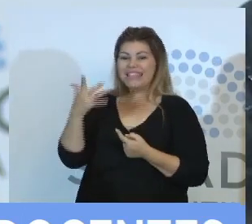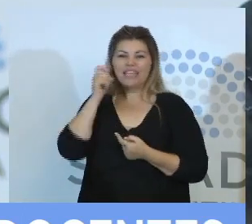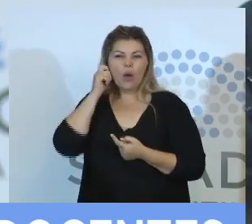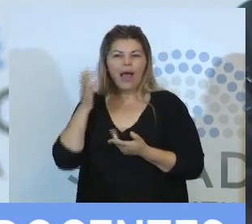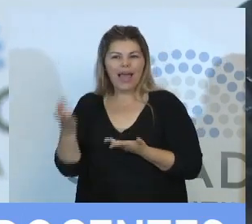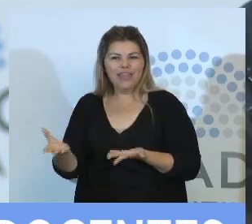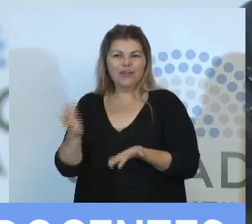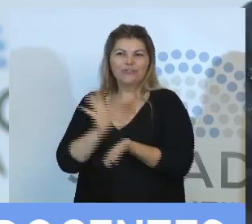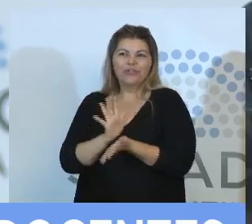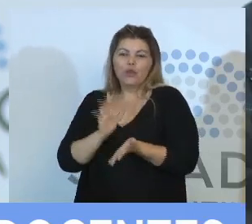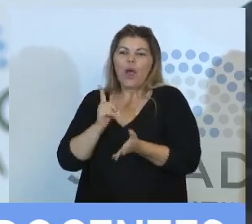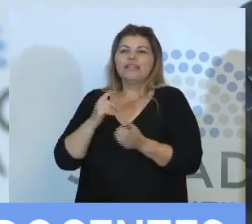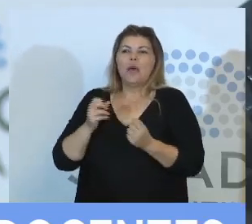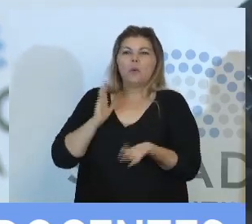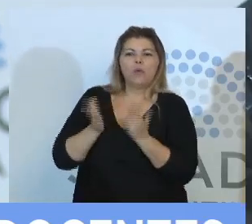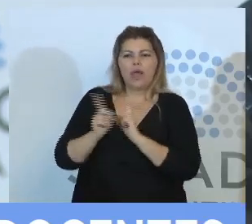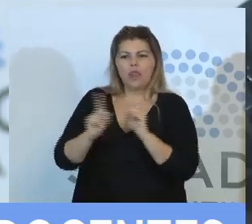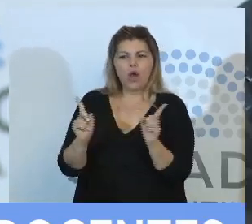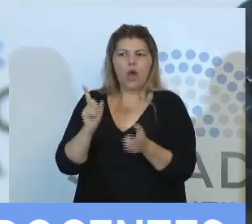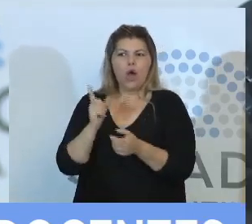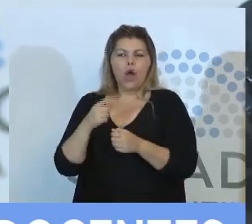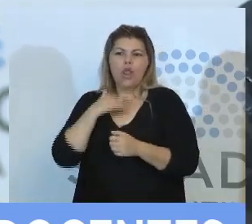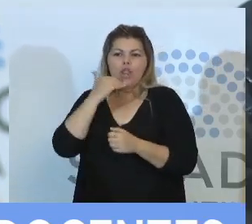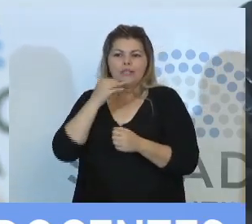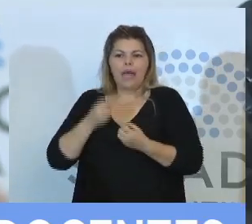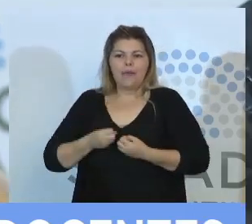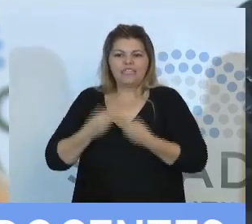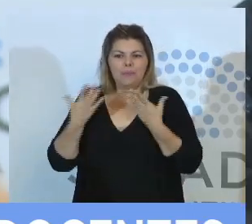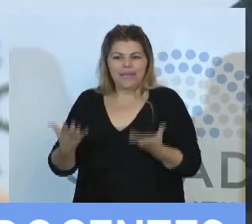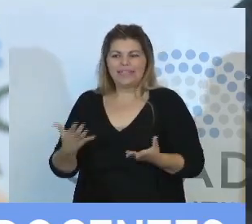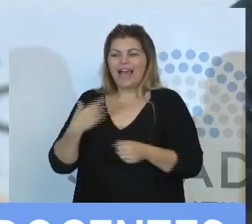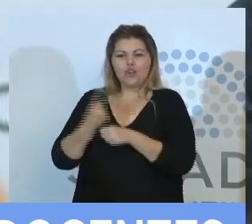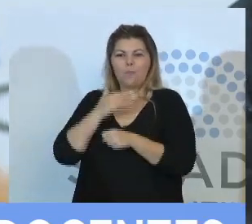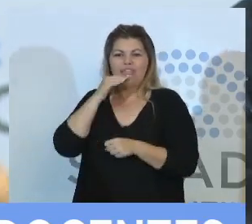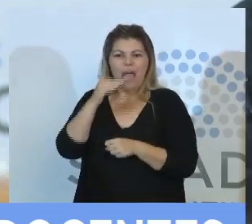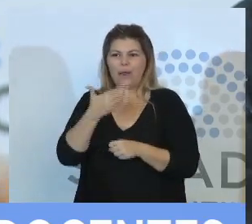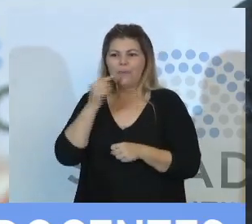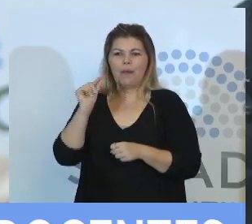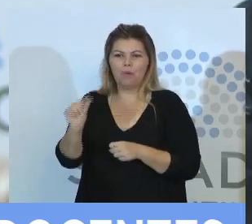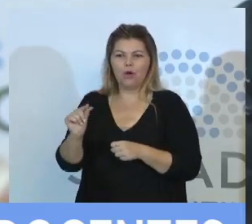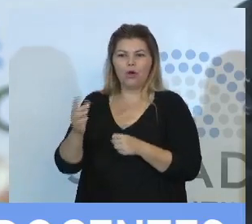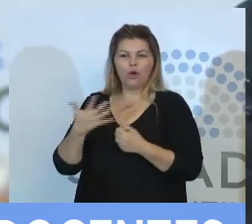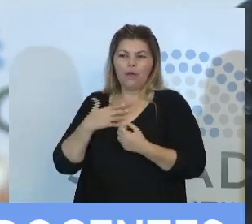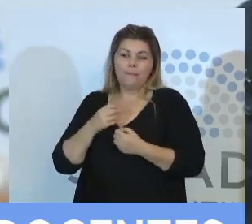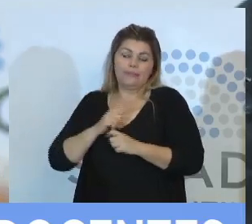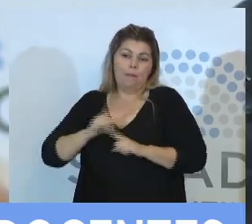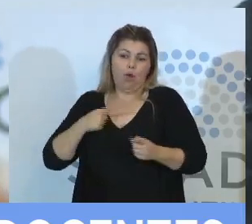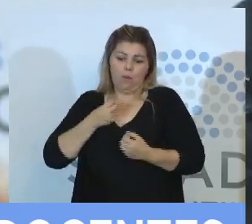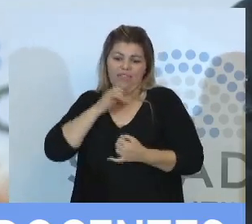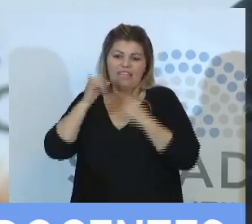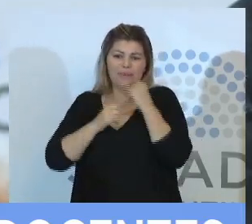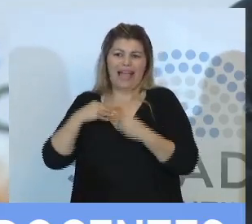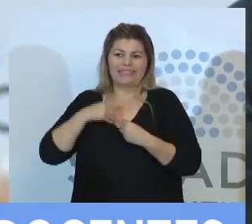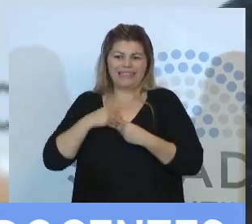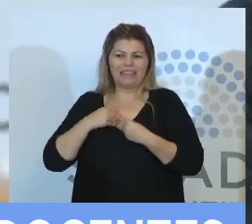que se no sabía expresarse. No podía hablar, hablaba muy poco y menos aún explicar lo que sentía o lo que le molestaba o lo que le pasaba, y